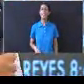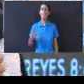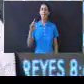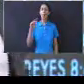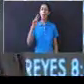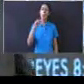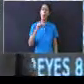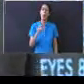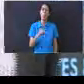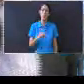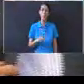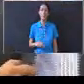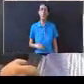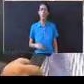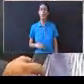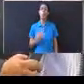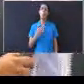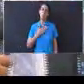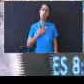de oro por mi...